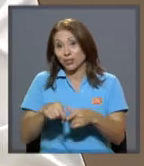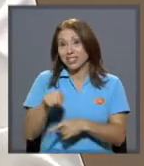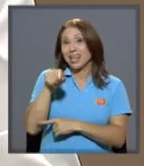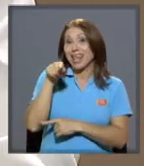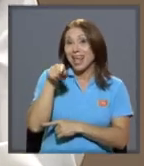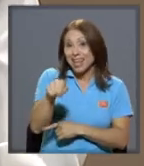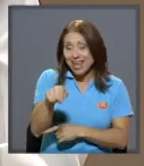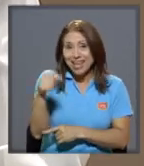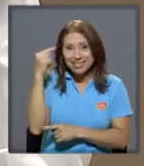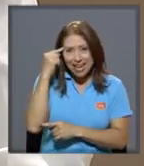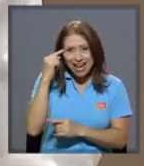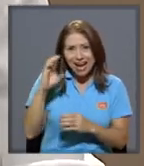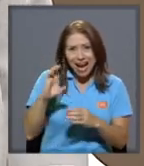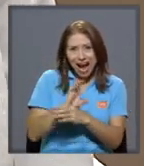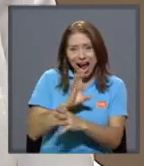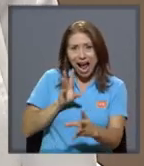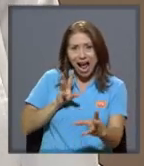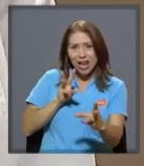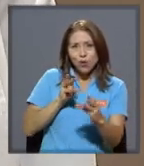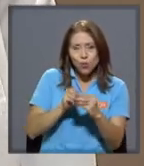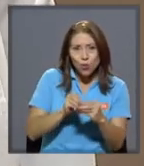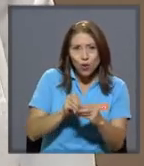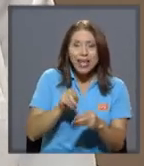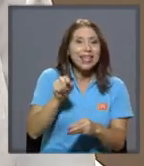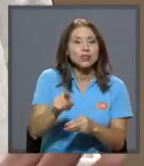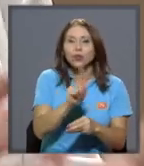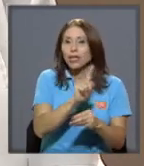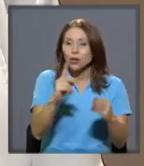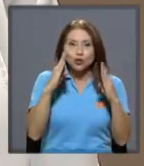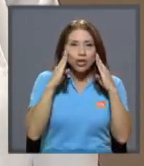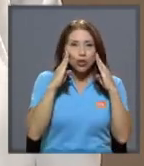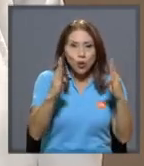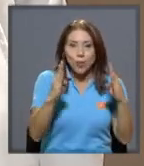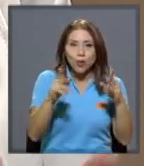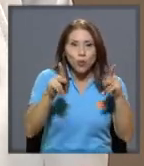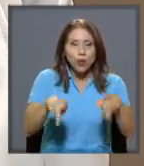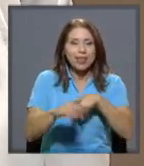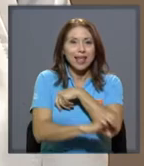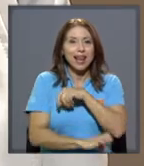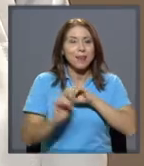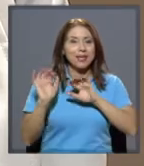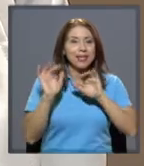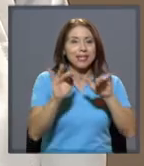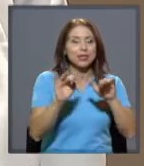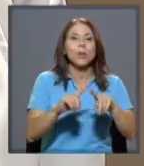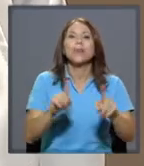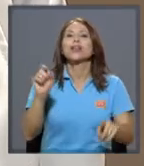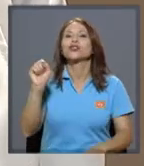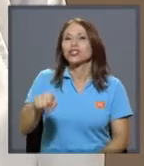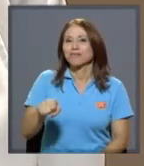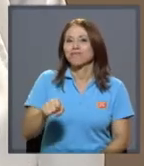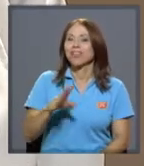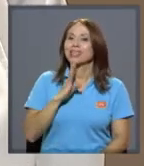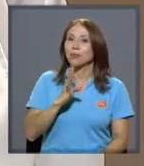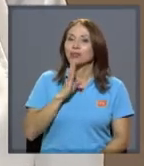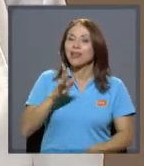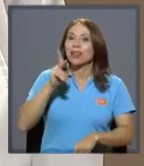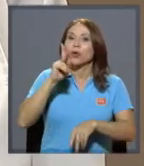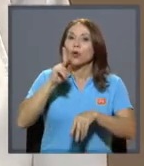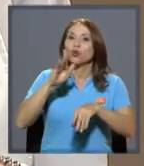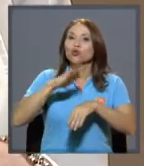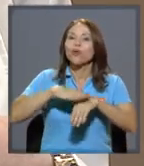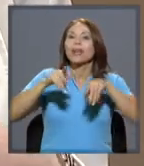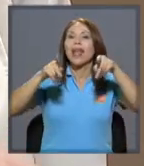en ese cálculo reciente es donde no se toma en cuenta la migración, pero sí. Ahora, estamos hablando del habitante, entonces estamos